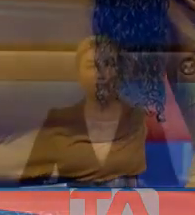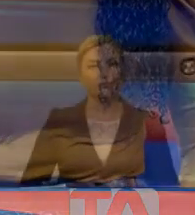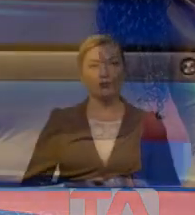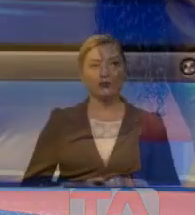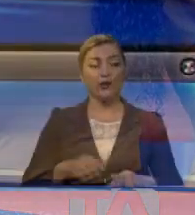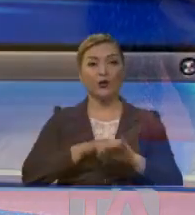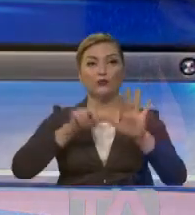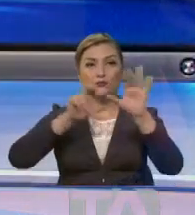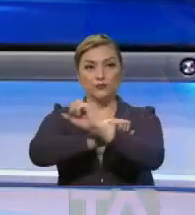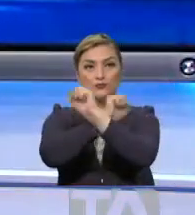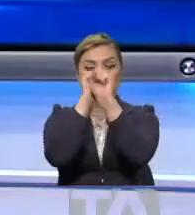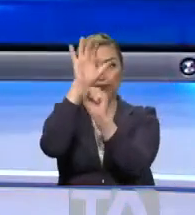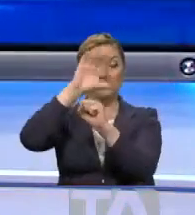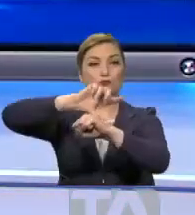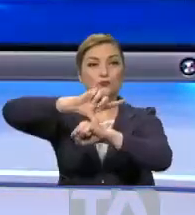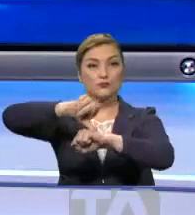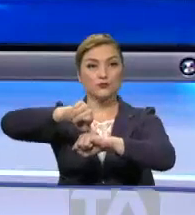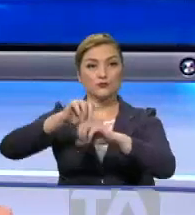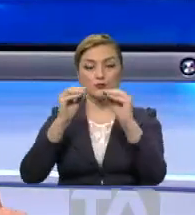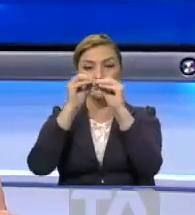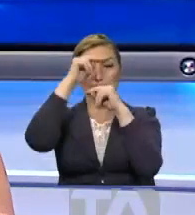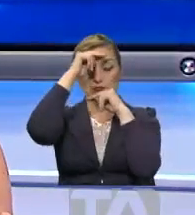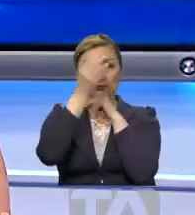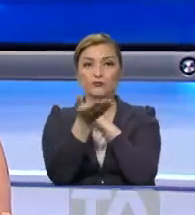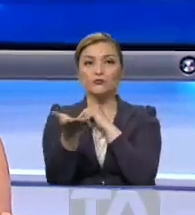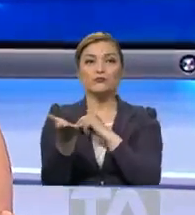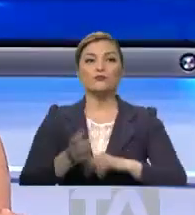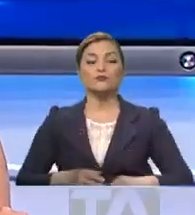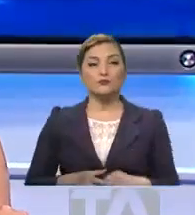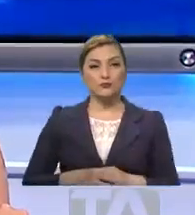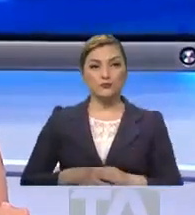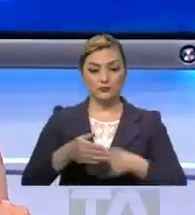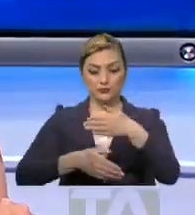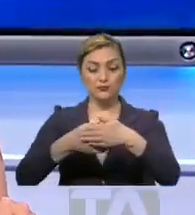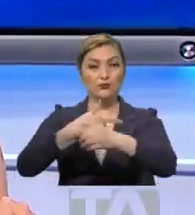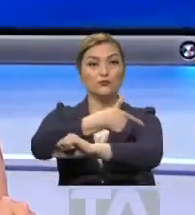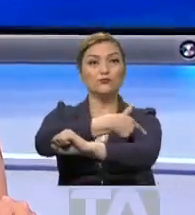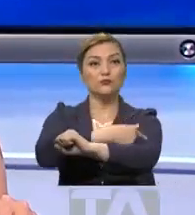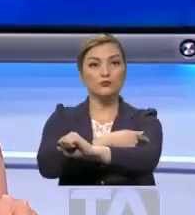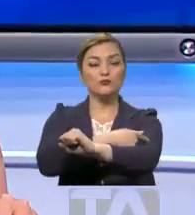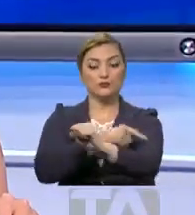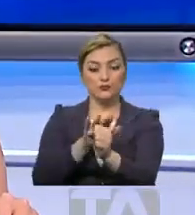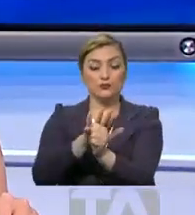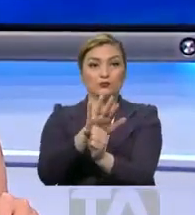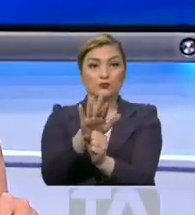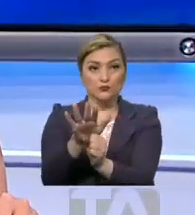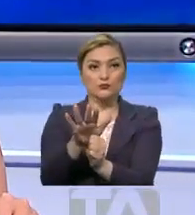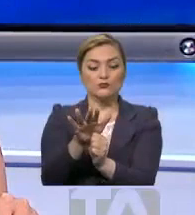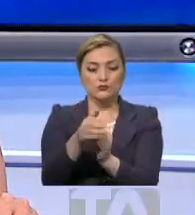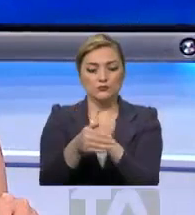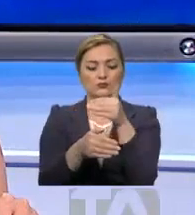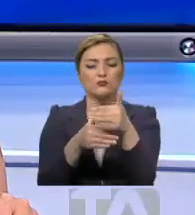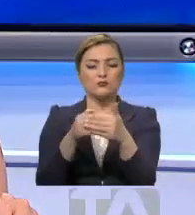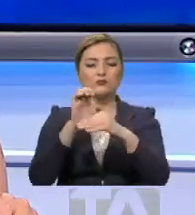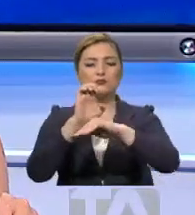desborde. 8:05 a.m. Tenemos más noticias para ustedes. El proceso de vacunación contra el COVID-19 avanza en